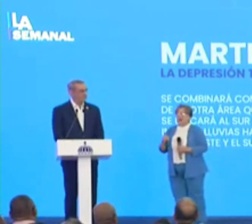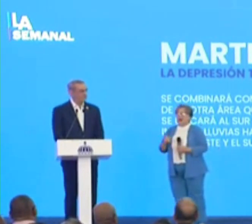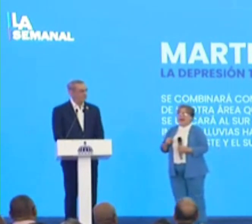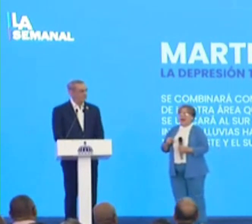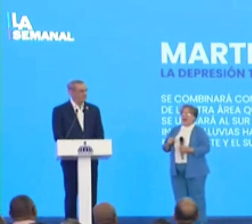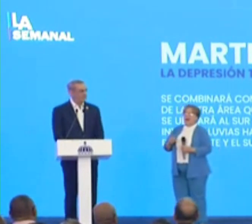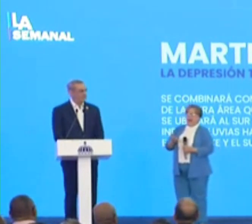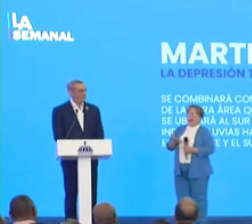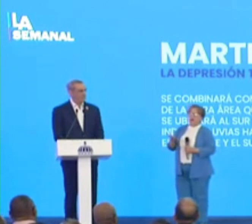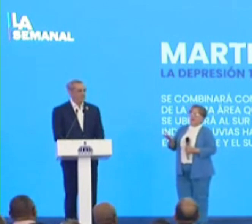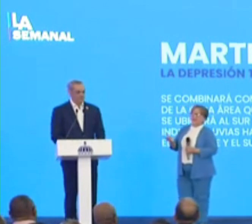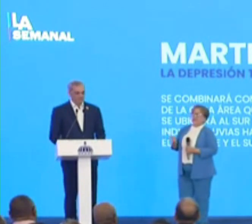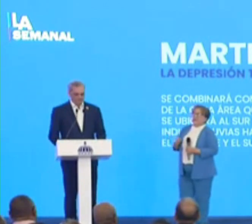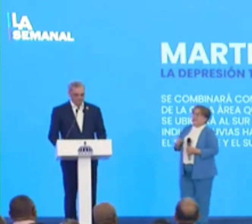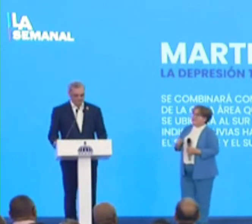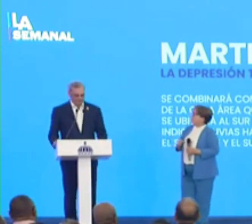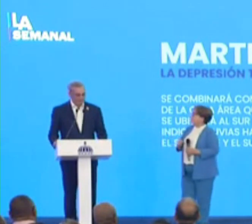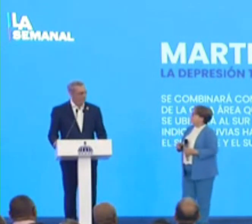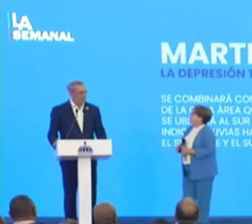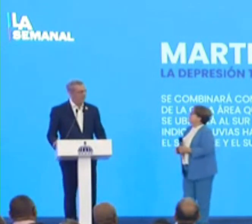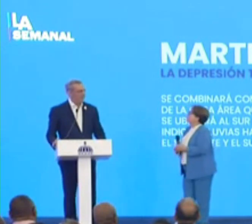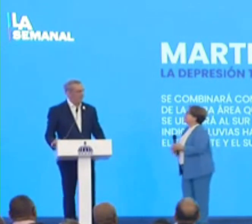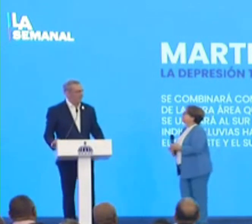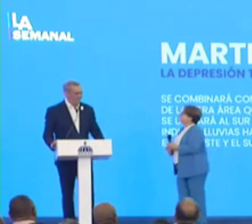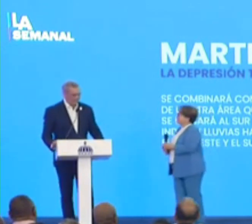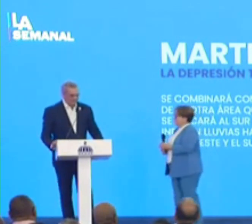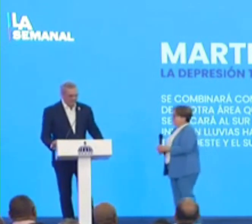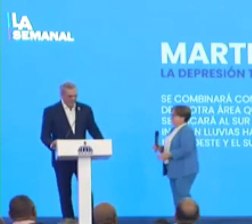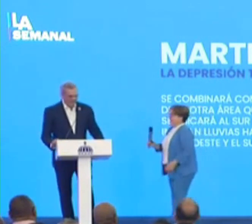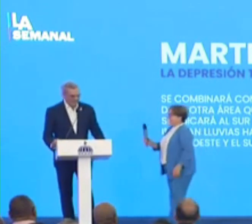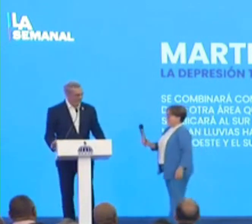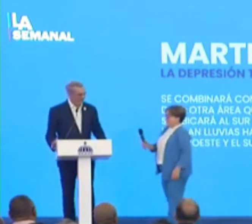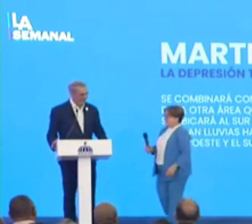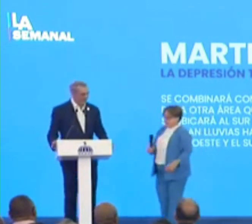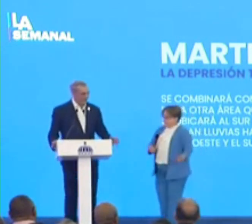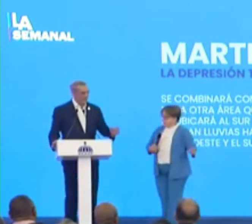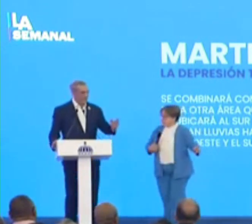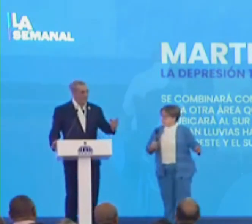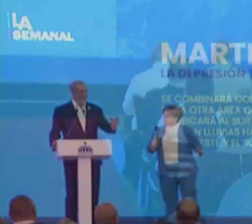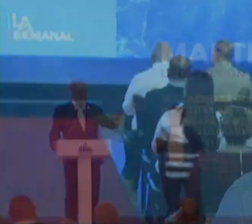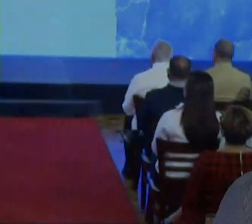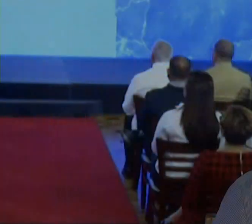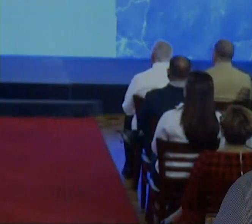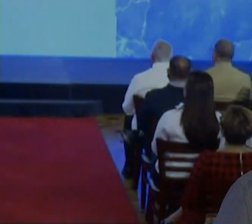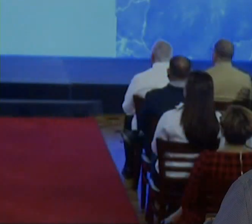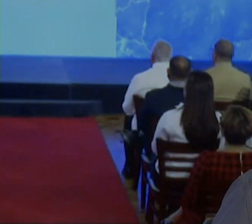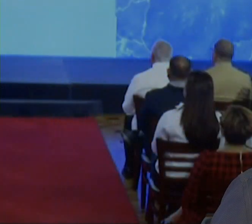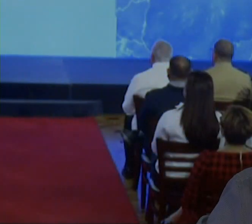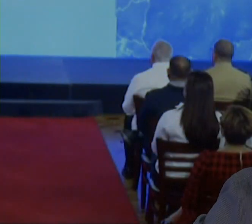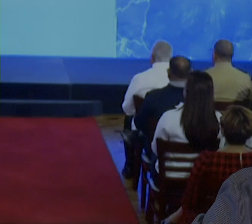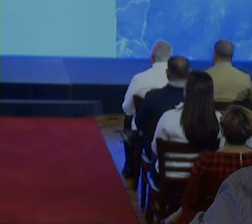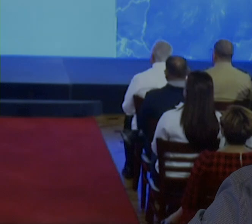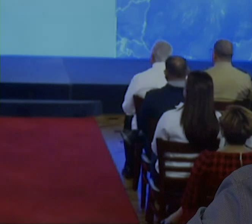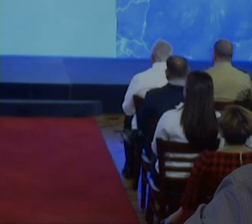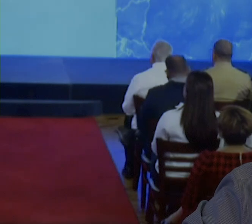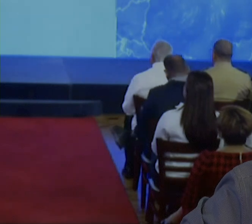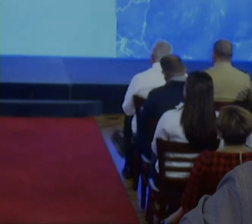previo a comenzar el mes. Muchas gracias, ingeniero. Sí, está bien. Bueno, ahí